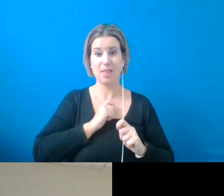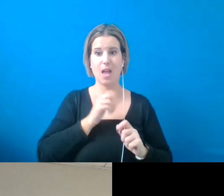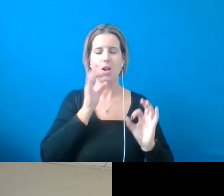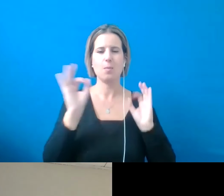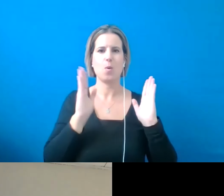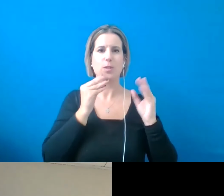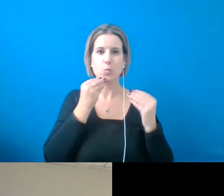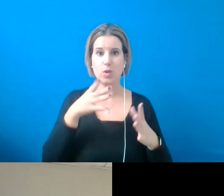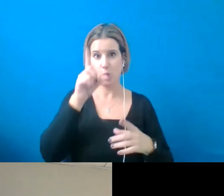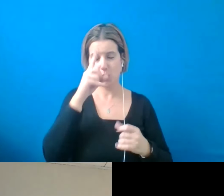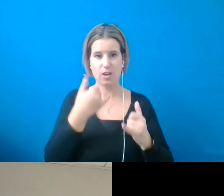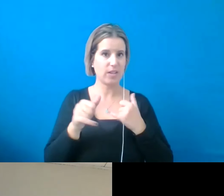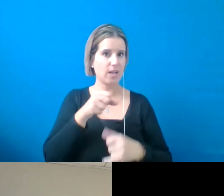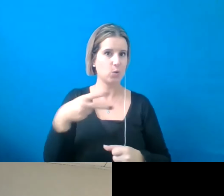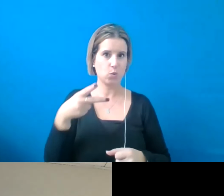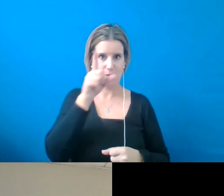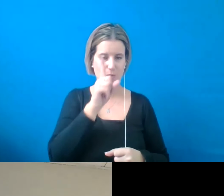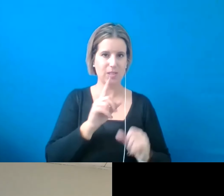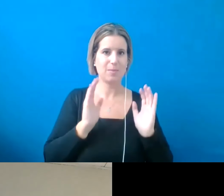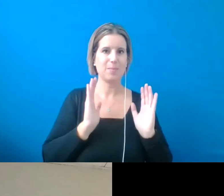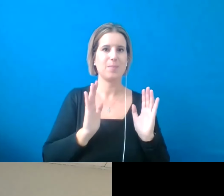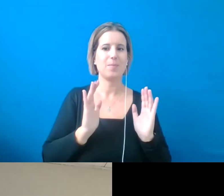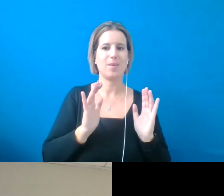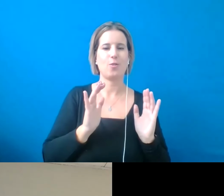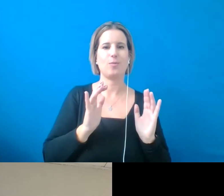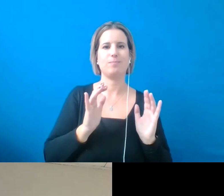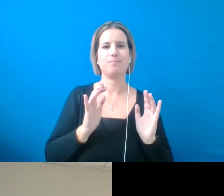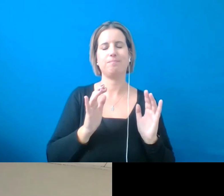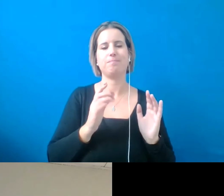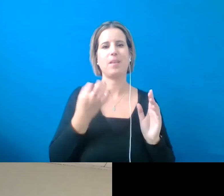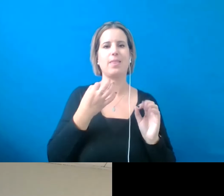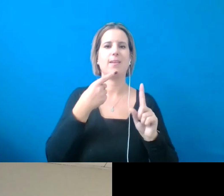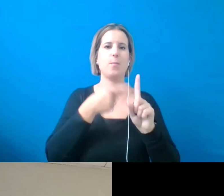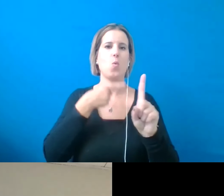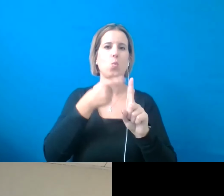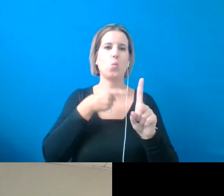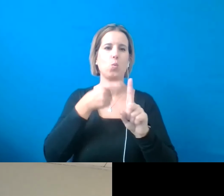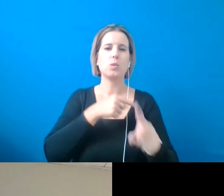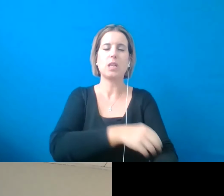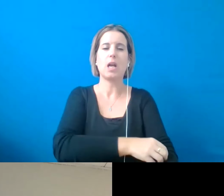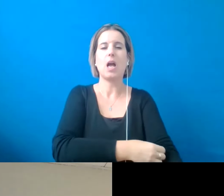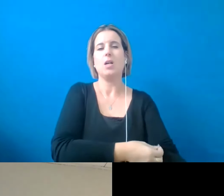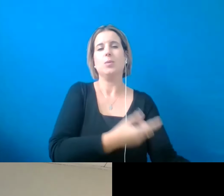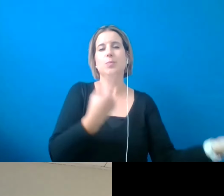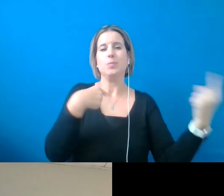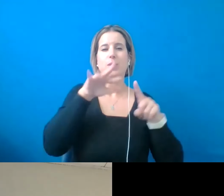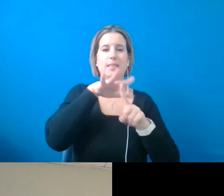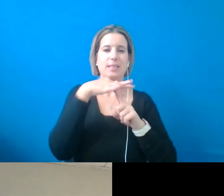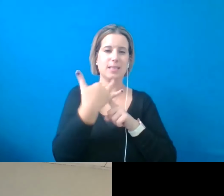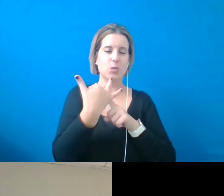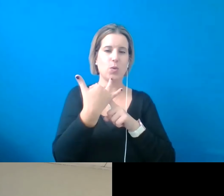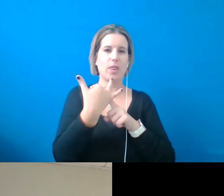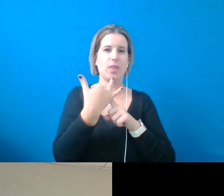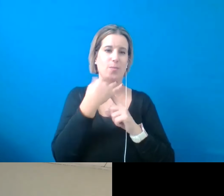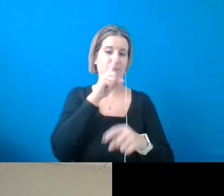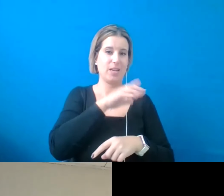sé al final qué pasará pero desde luego claro tener que utilizar aunque sean en muy pocos casos que a un niño